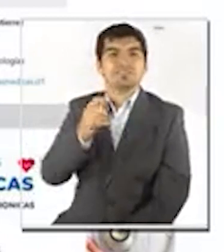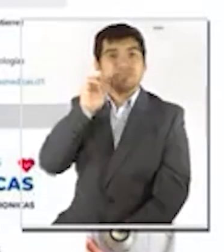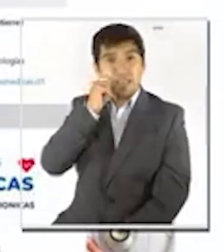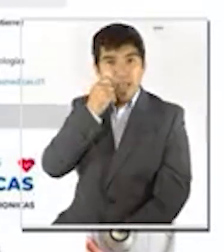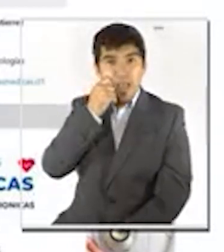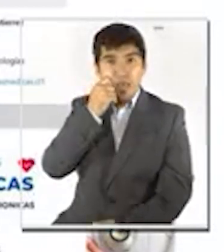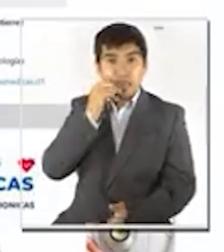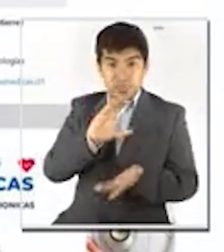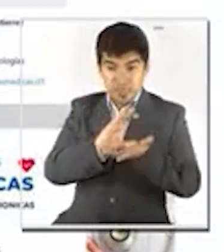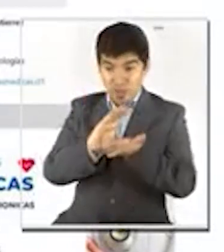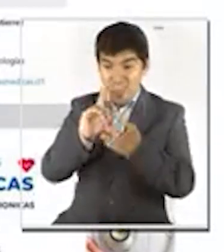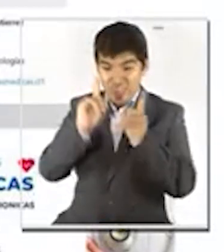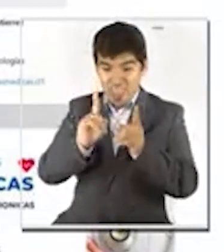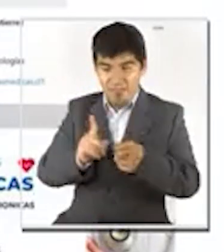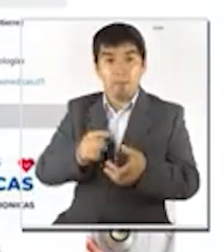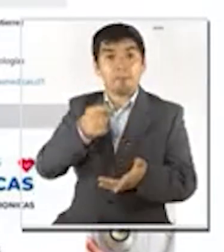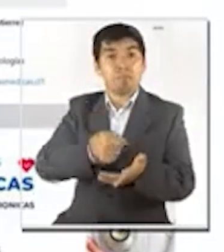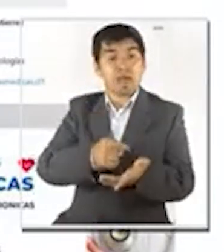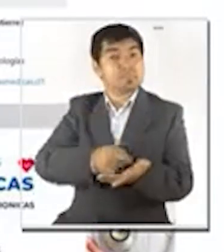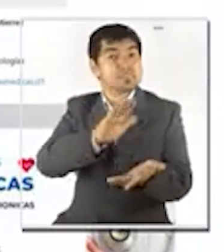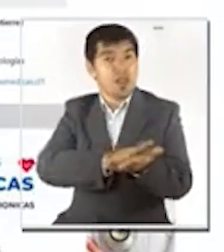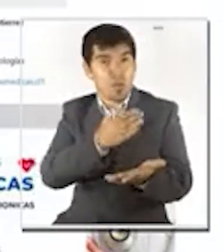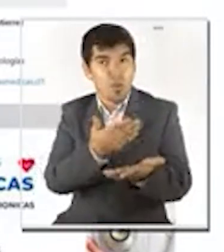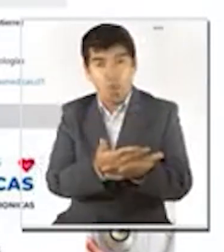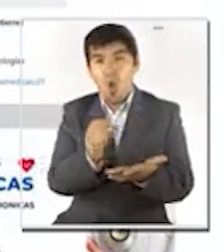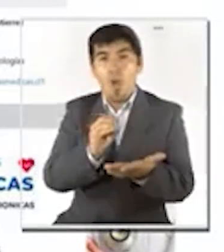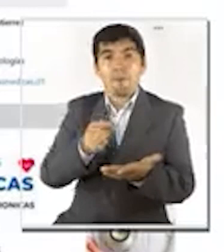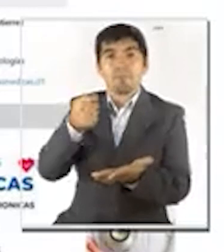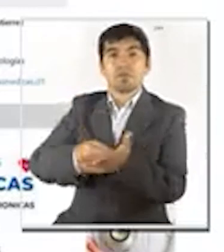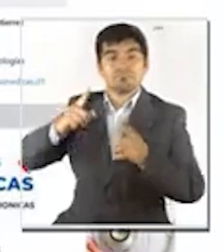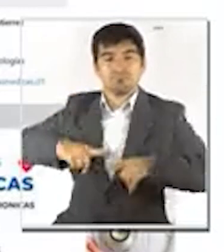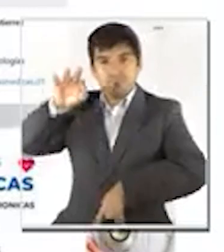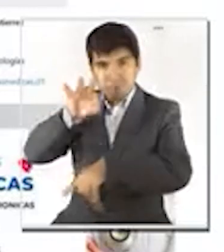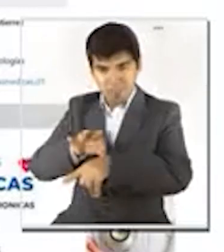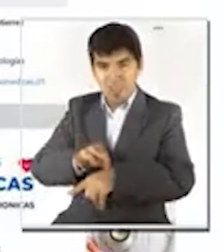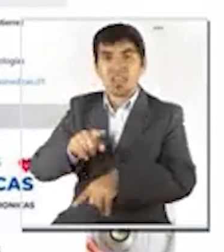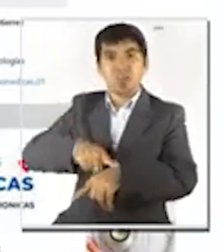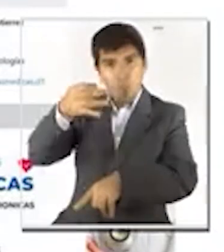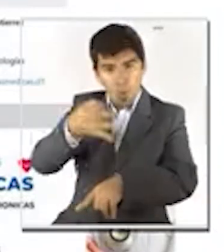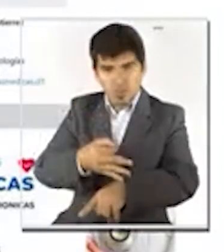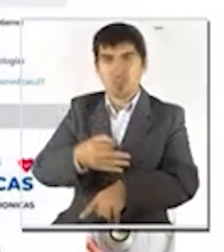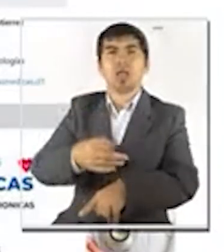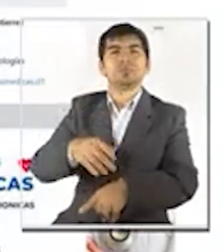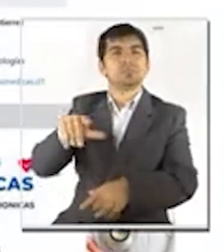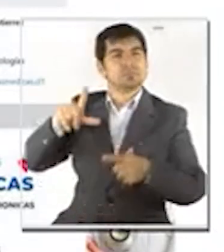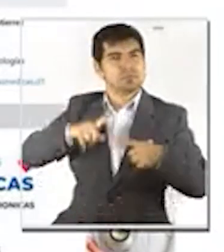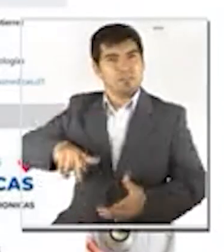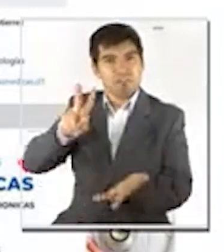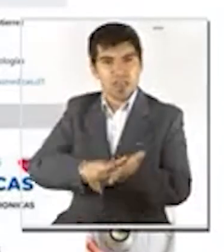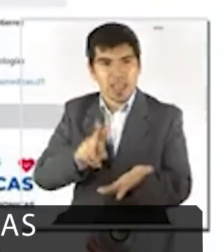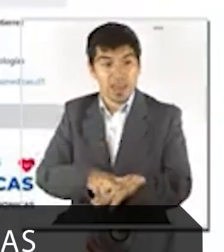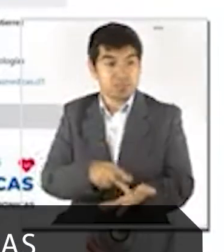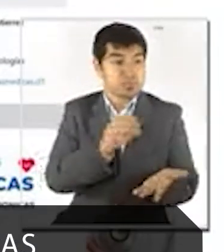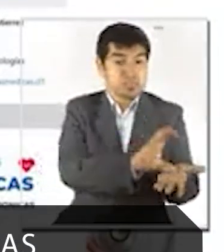estar destinados a financiar atenciones de salud o de pagar oportunamente licencias médicas de quienes realmente lo necesitan Van a